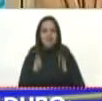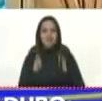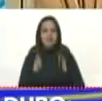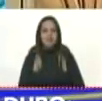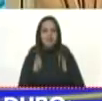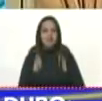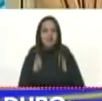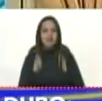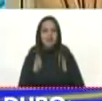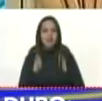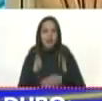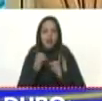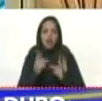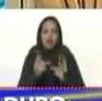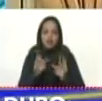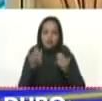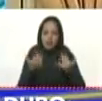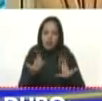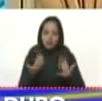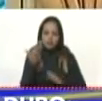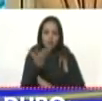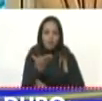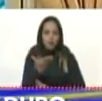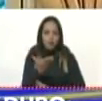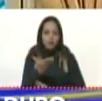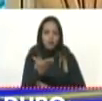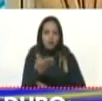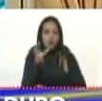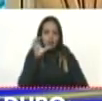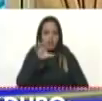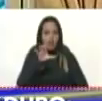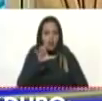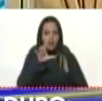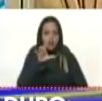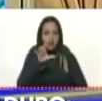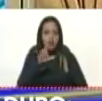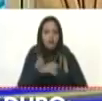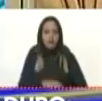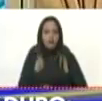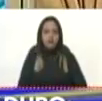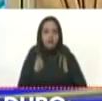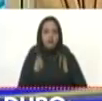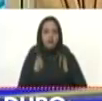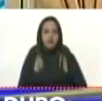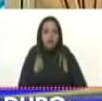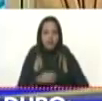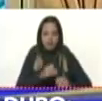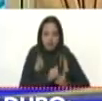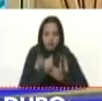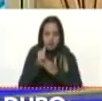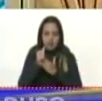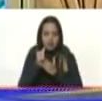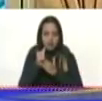Bueno, vámonos directo a Cojedes. Allá está otra lideresa de primer nivel, de primer